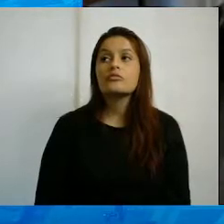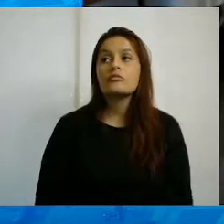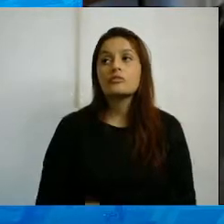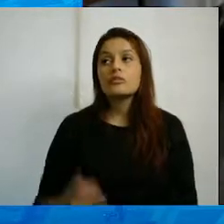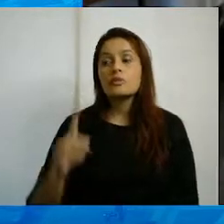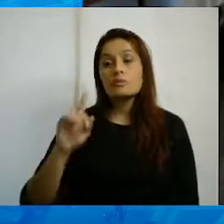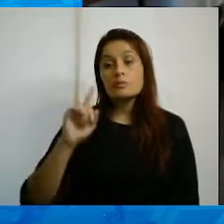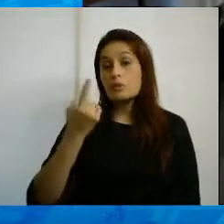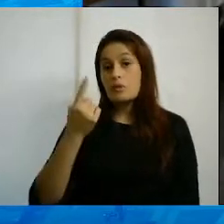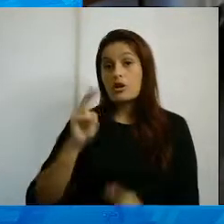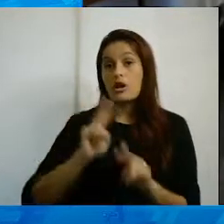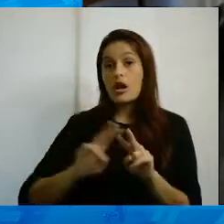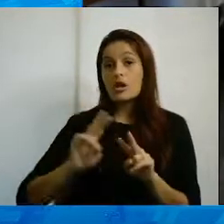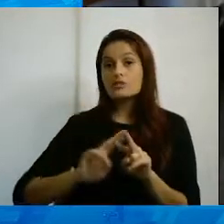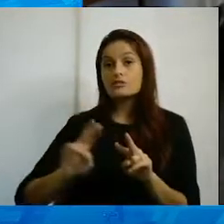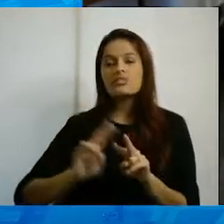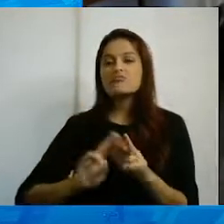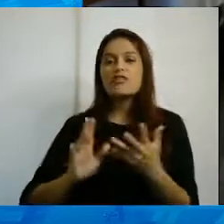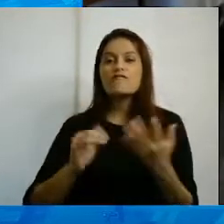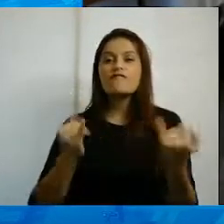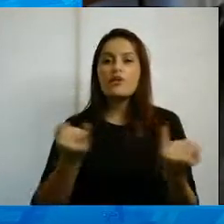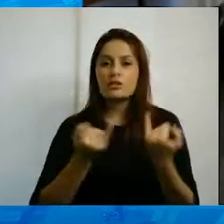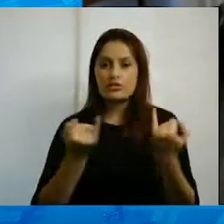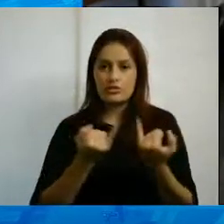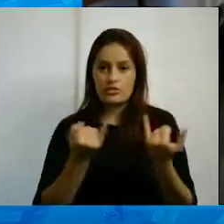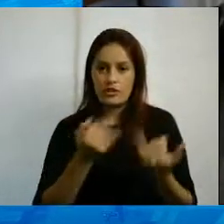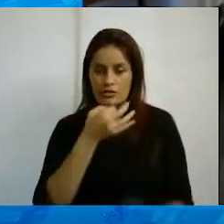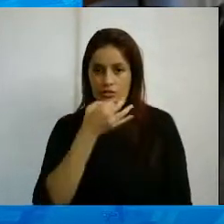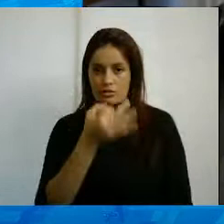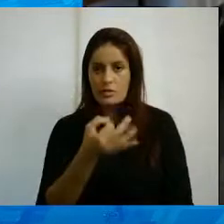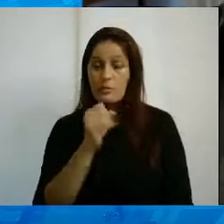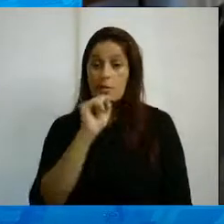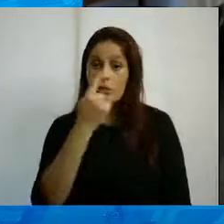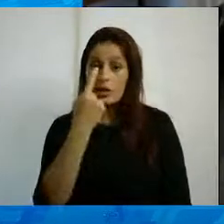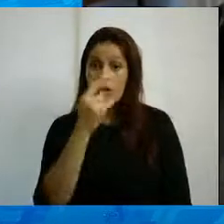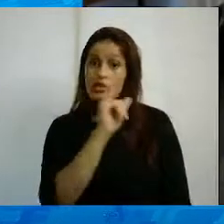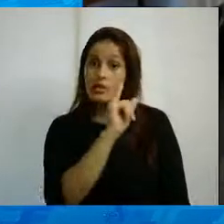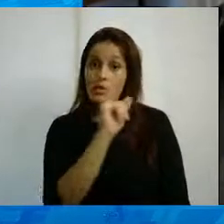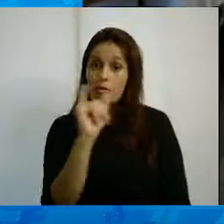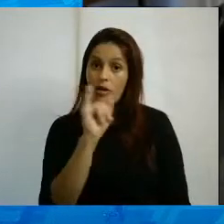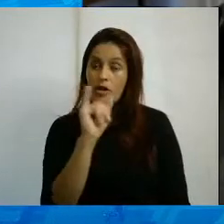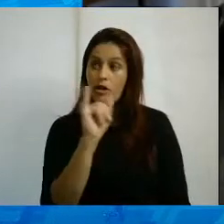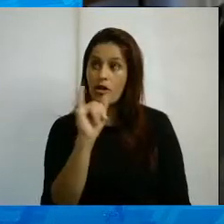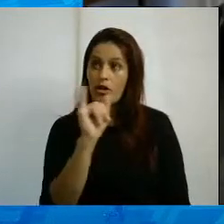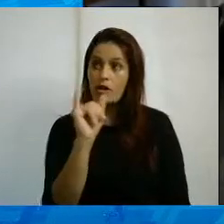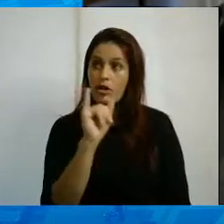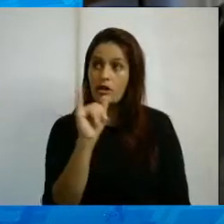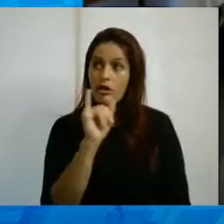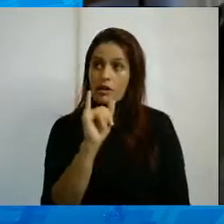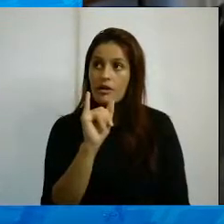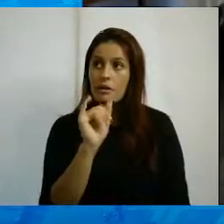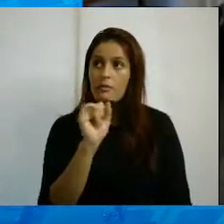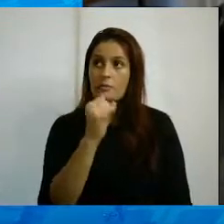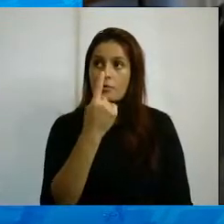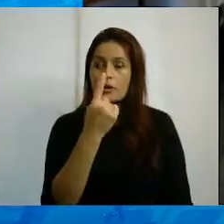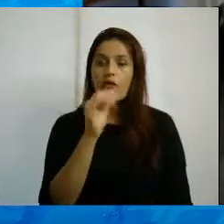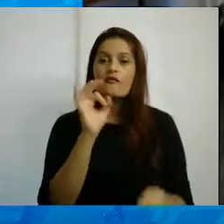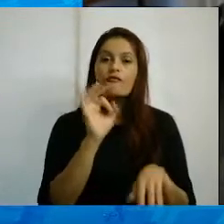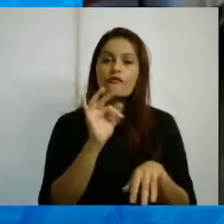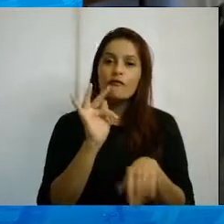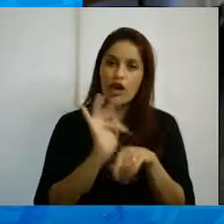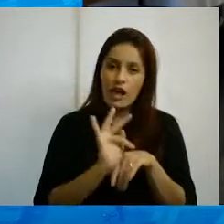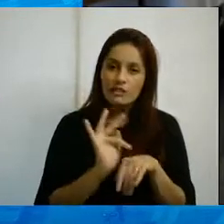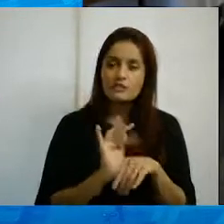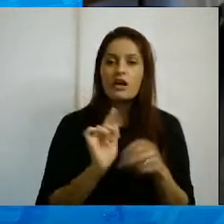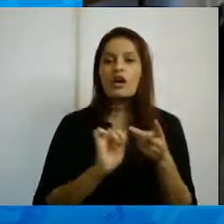Lo primero que hacen es el levantamiento de la información, luego proceden con las entidades de salud, FONASA,